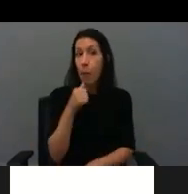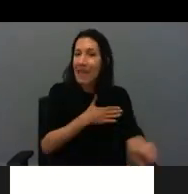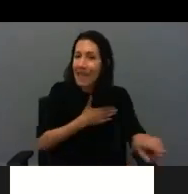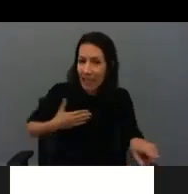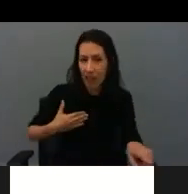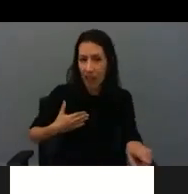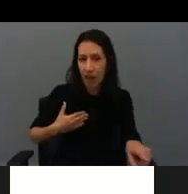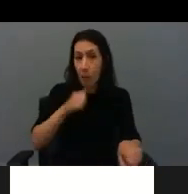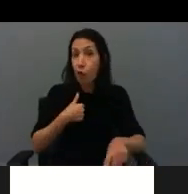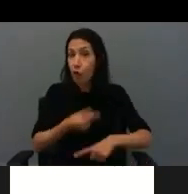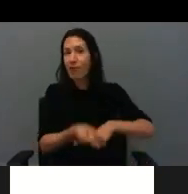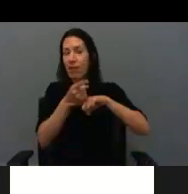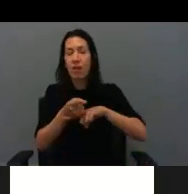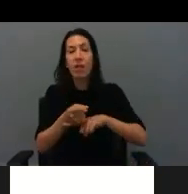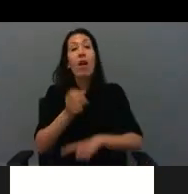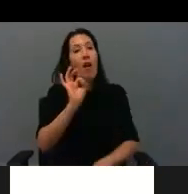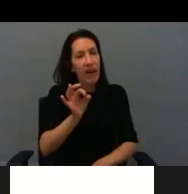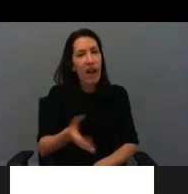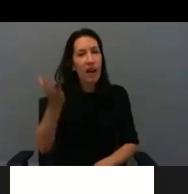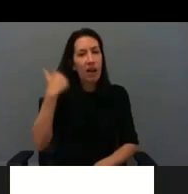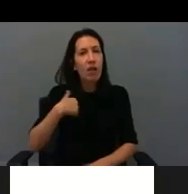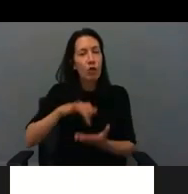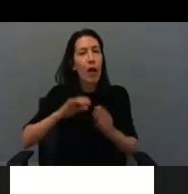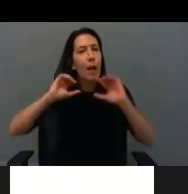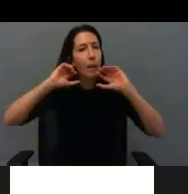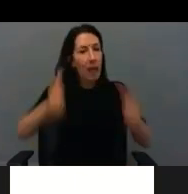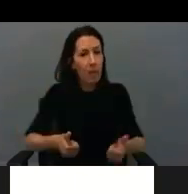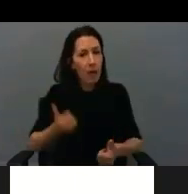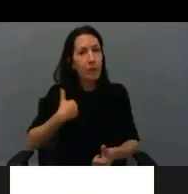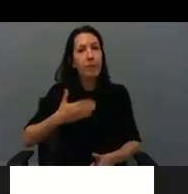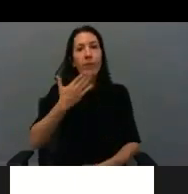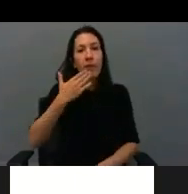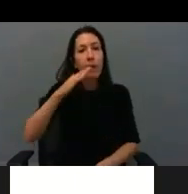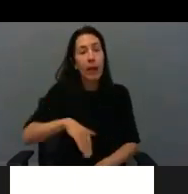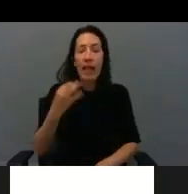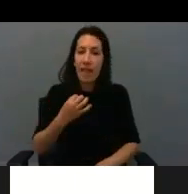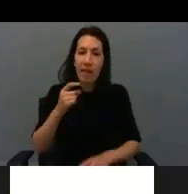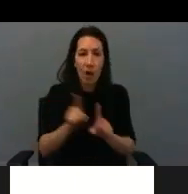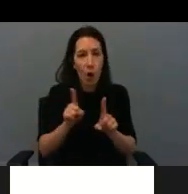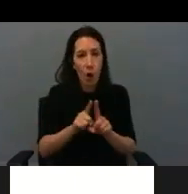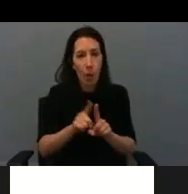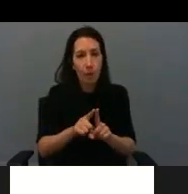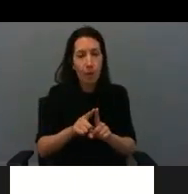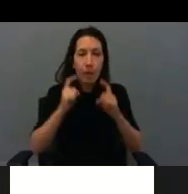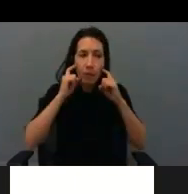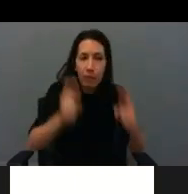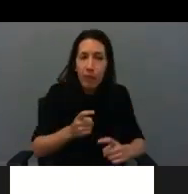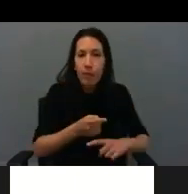es una lección forzada. Es verdad que en un primer momento, sí, cuando ella era pequeña, se le tenía que forzar y se le tenía que resaltar